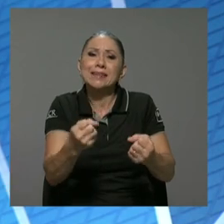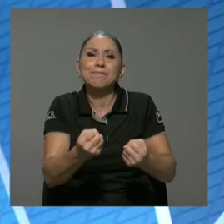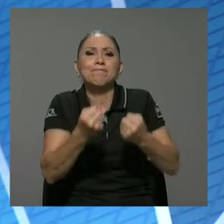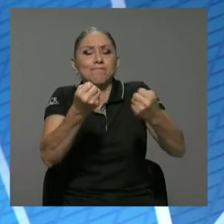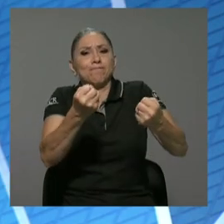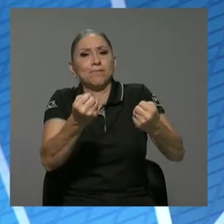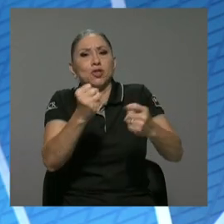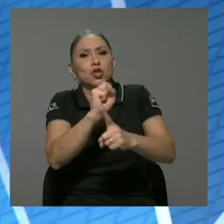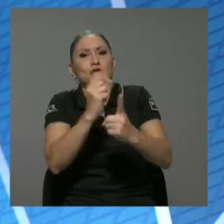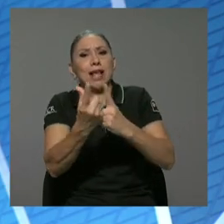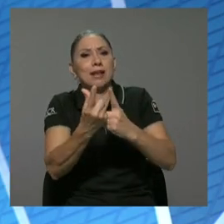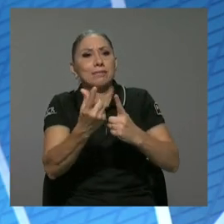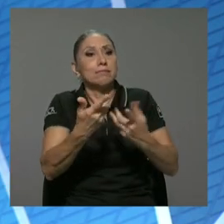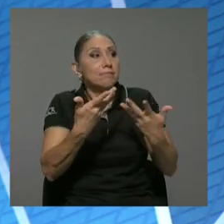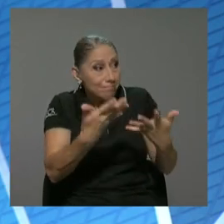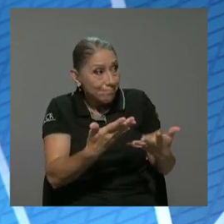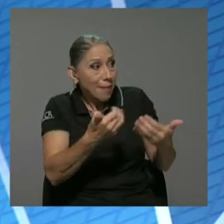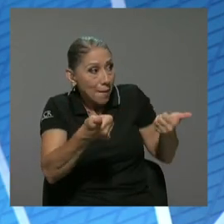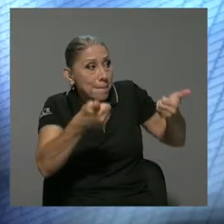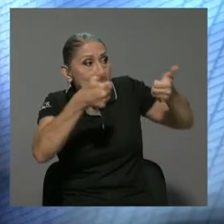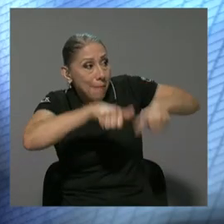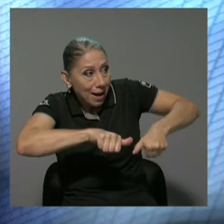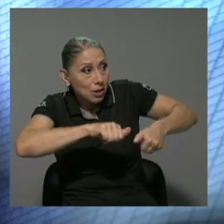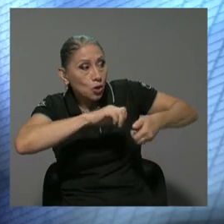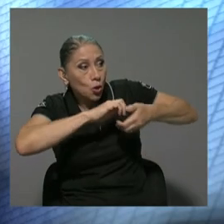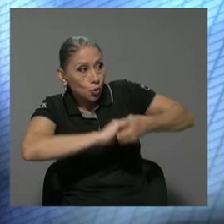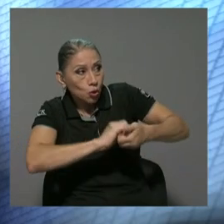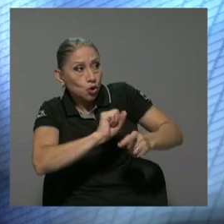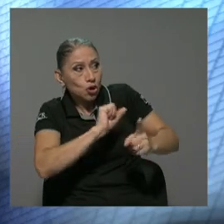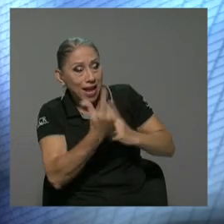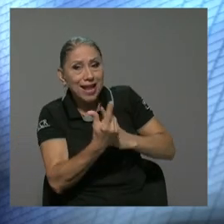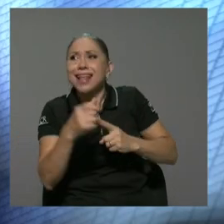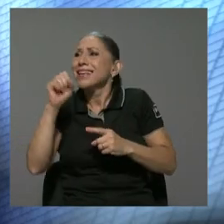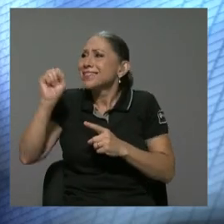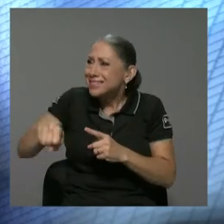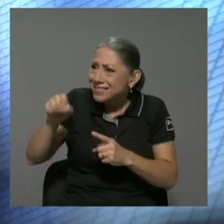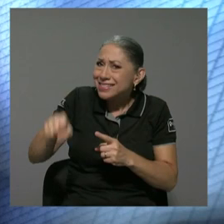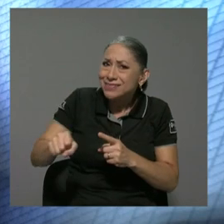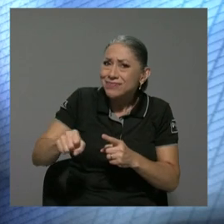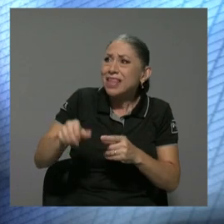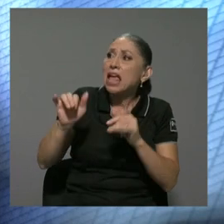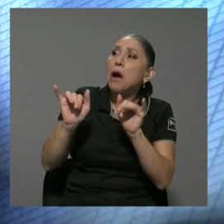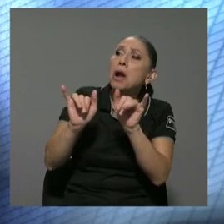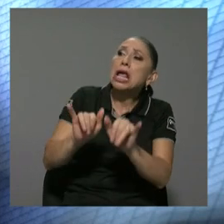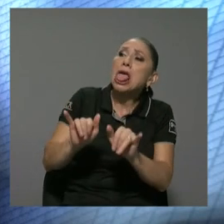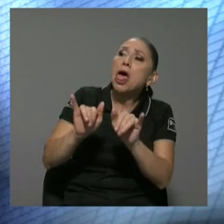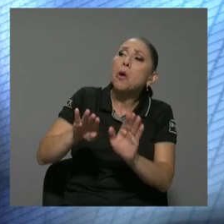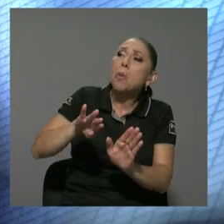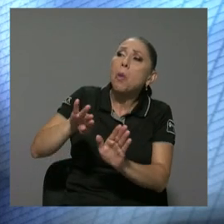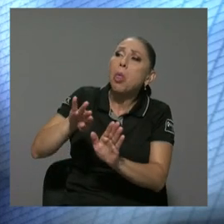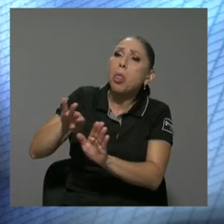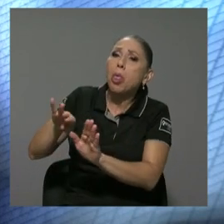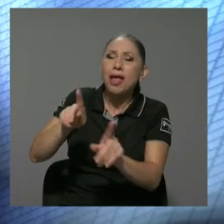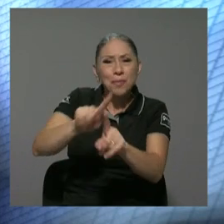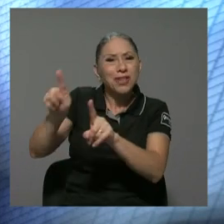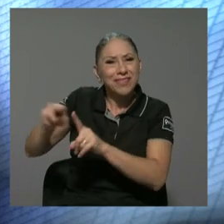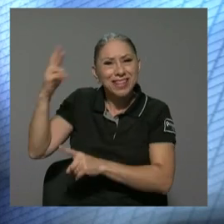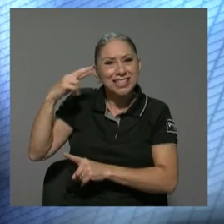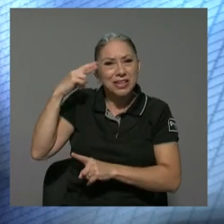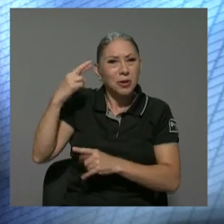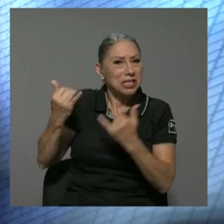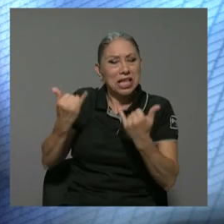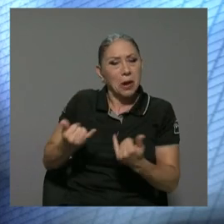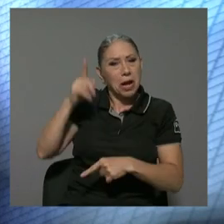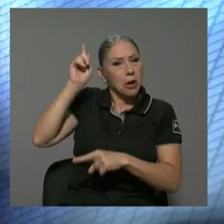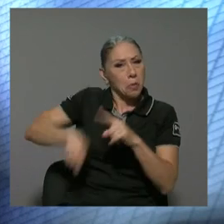Sí, el pacto social que se ha quedado un poco al margen, que ha sido por varias razones que ahora pues no podríamos entrar como a analizar